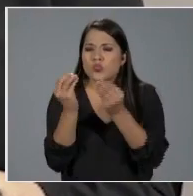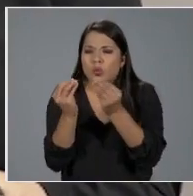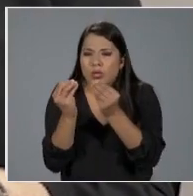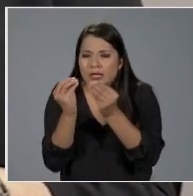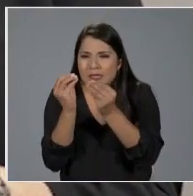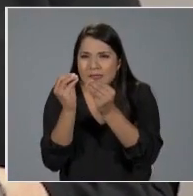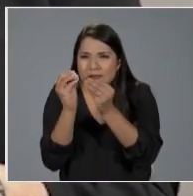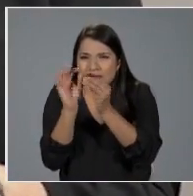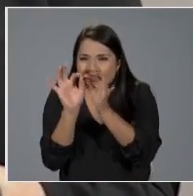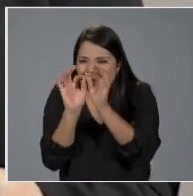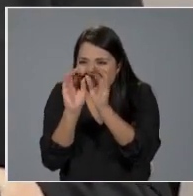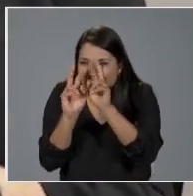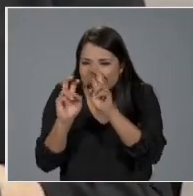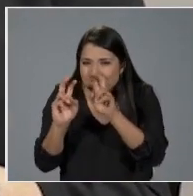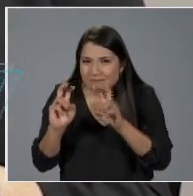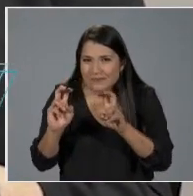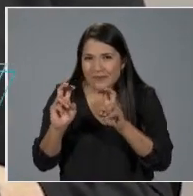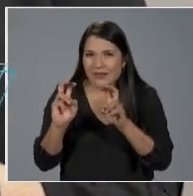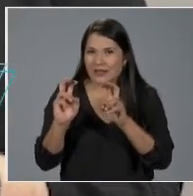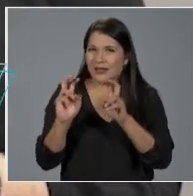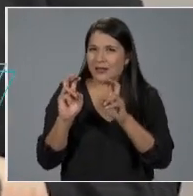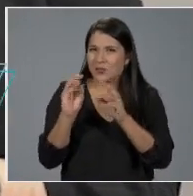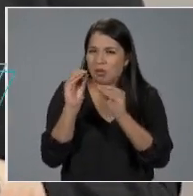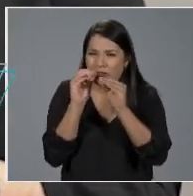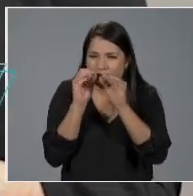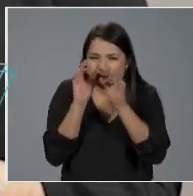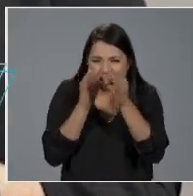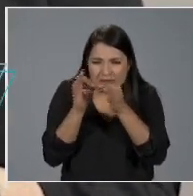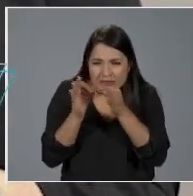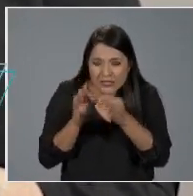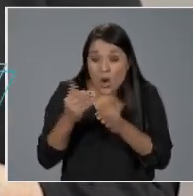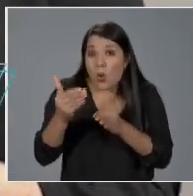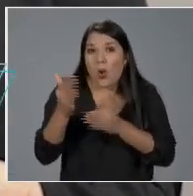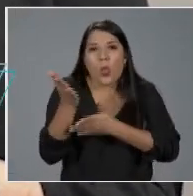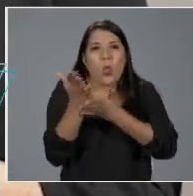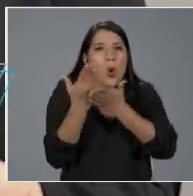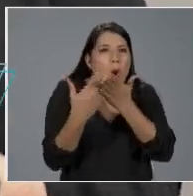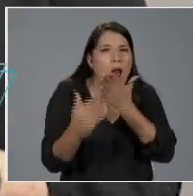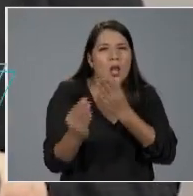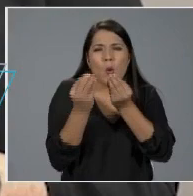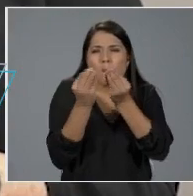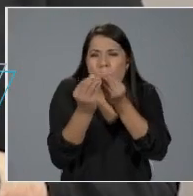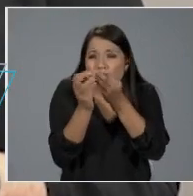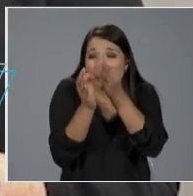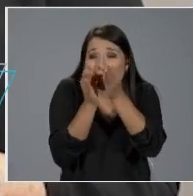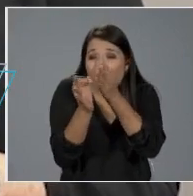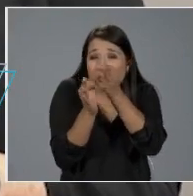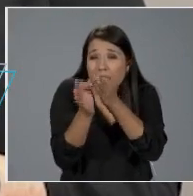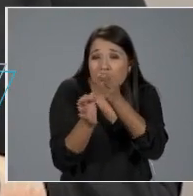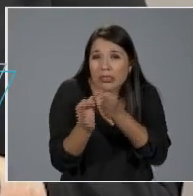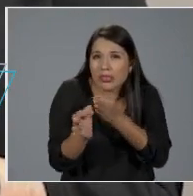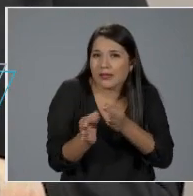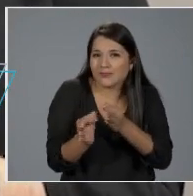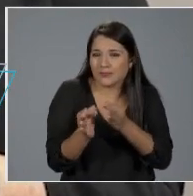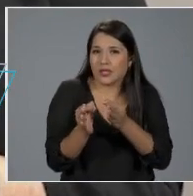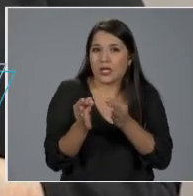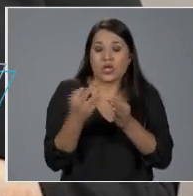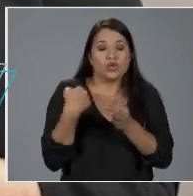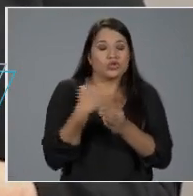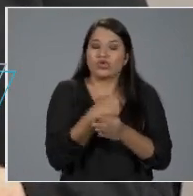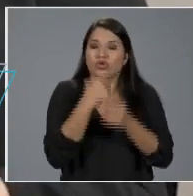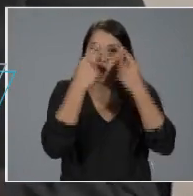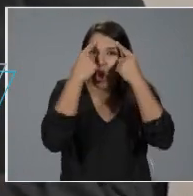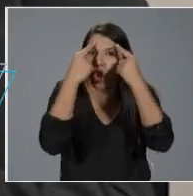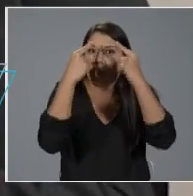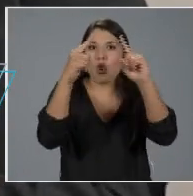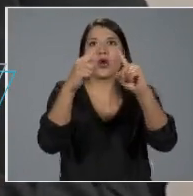Entonces, a veces cuando algo está tan desmenuzado en cosas puntuales, datos puntuales, no logra uno tener el mapeo